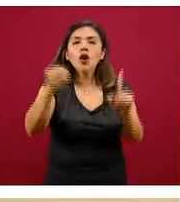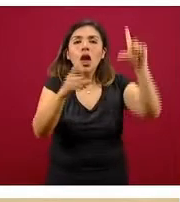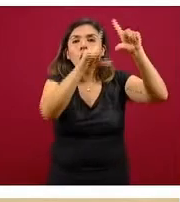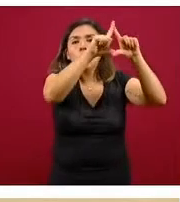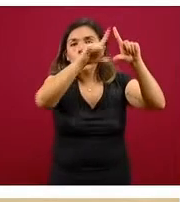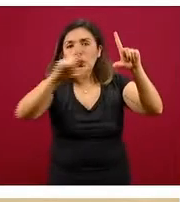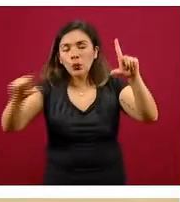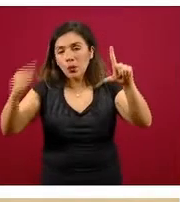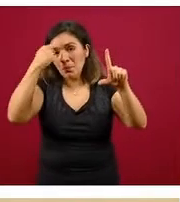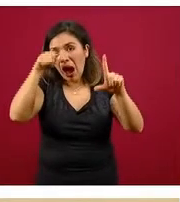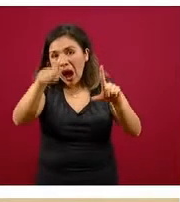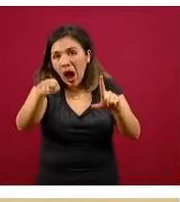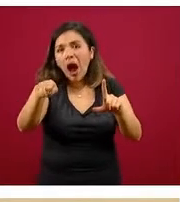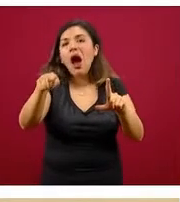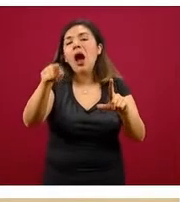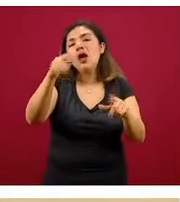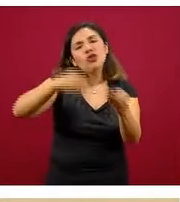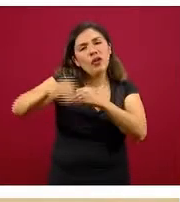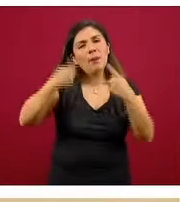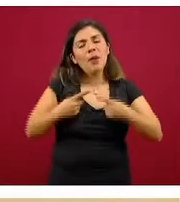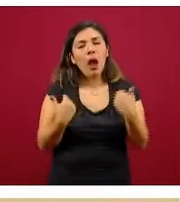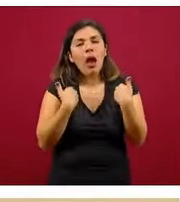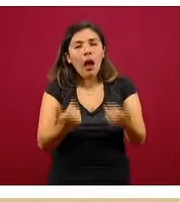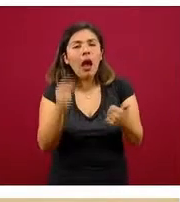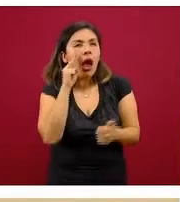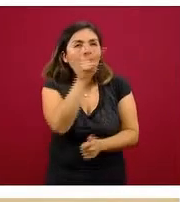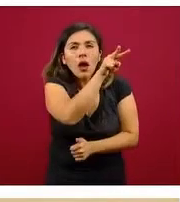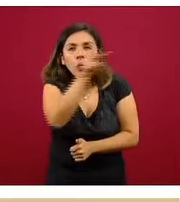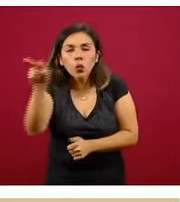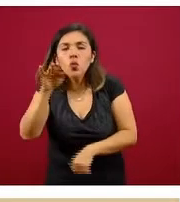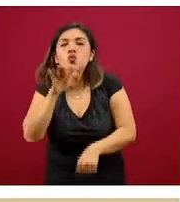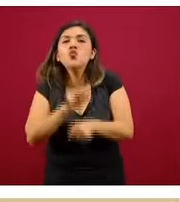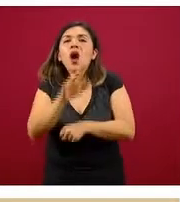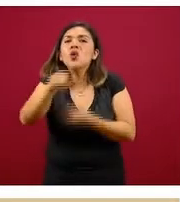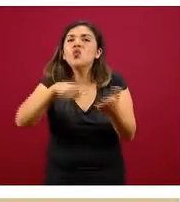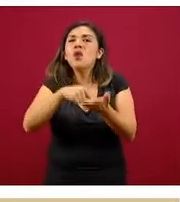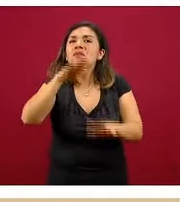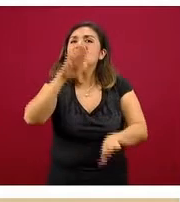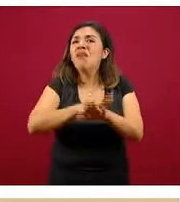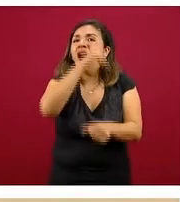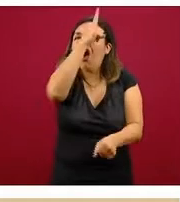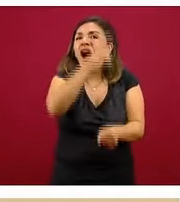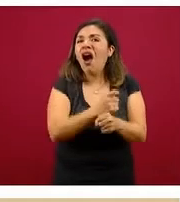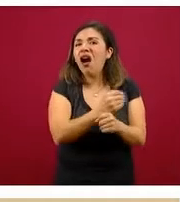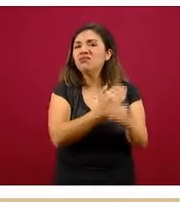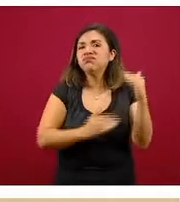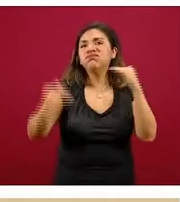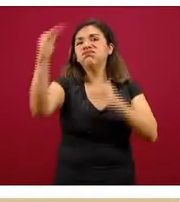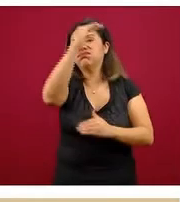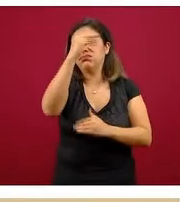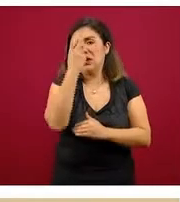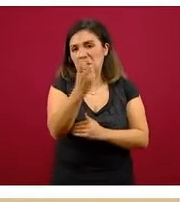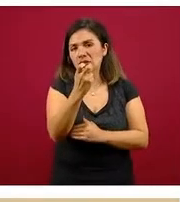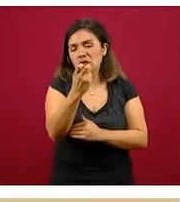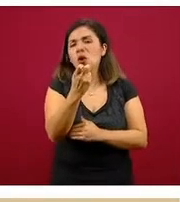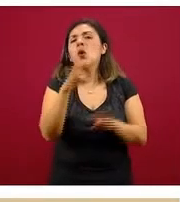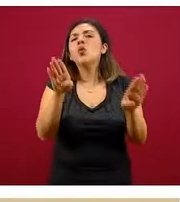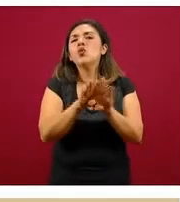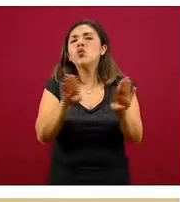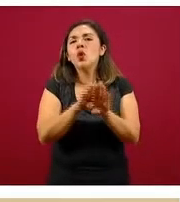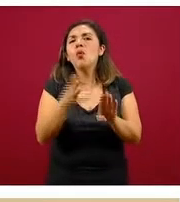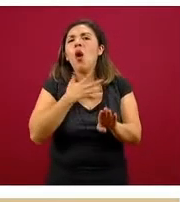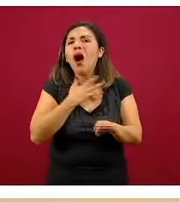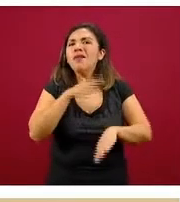descendente para que tanto ustedes como la población puedan identificar en dónde o en qué lugar se encuentra su entidad y cómo ha